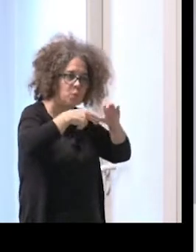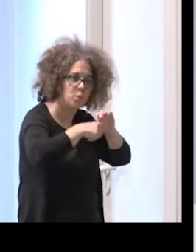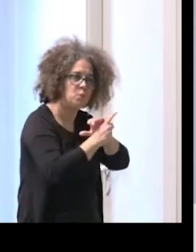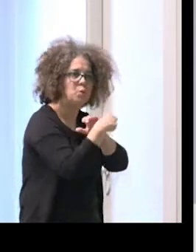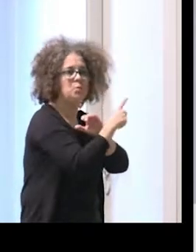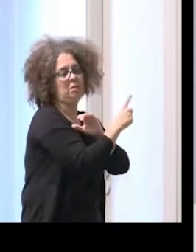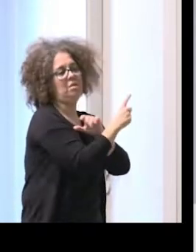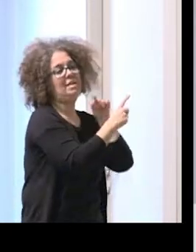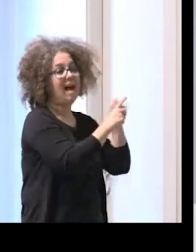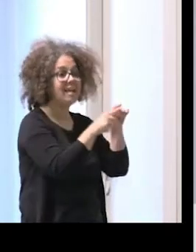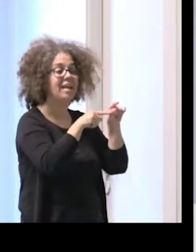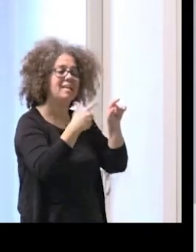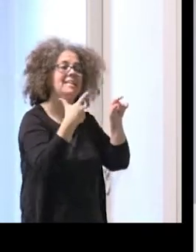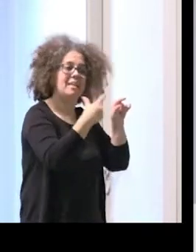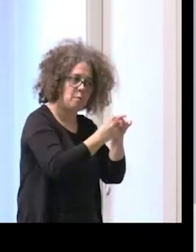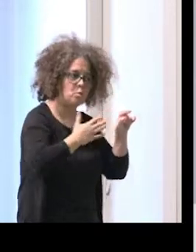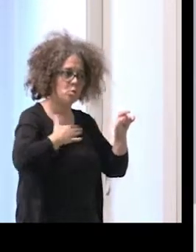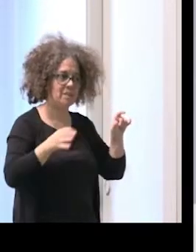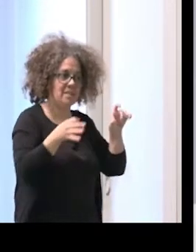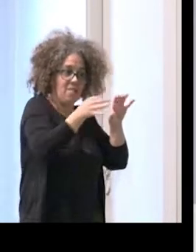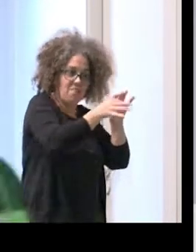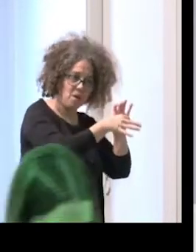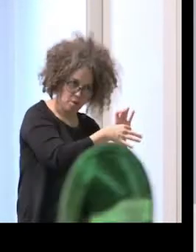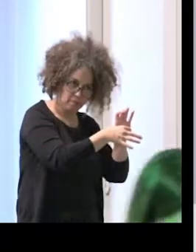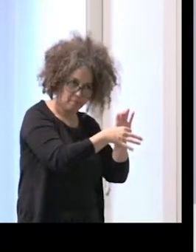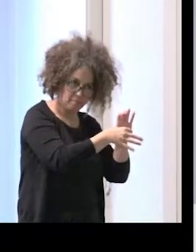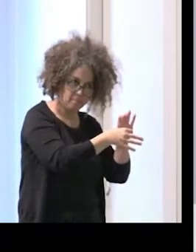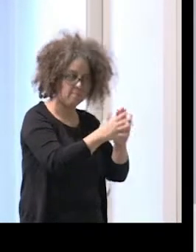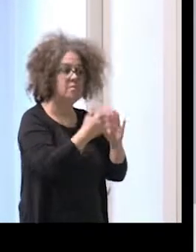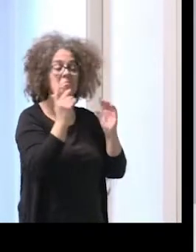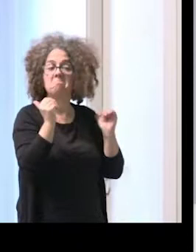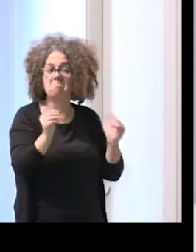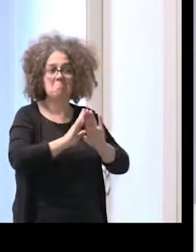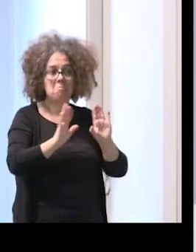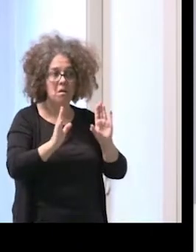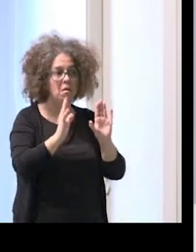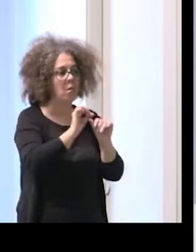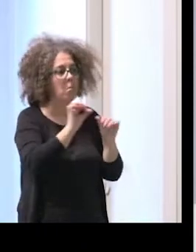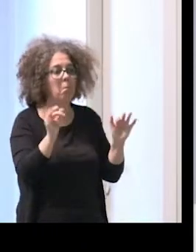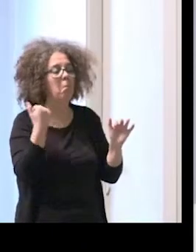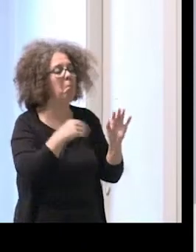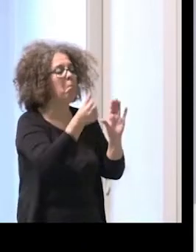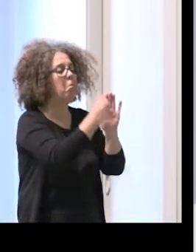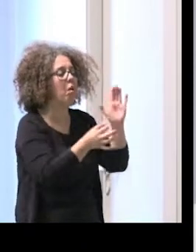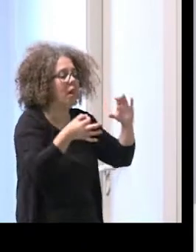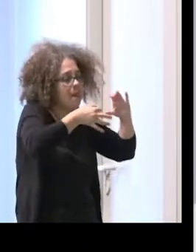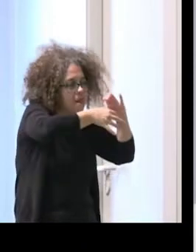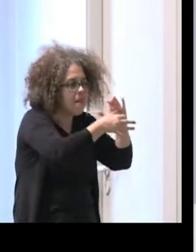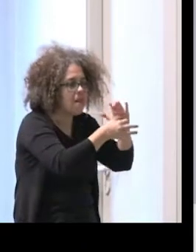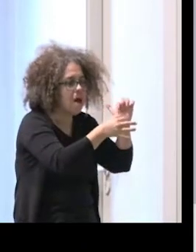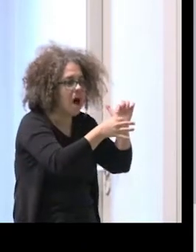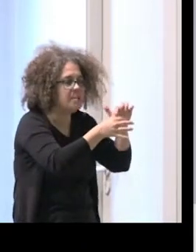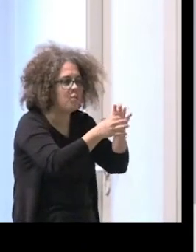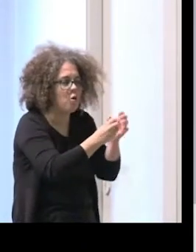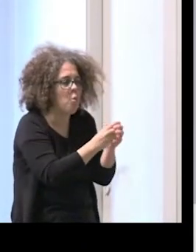donde inyectamos nuestras células. ¿Qué es lo que obtuvimos? En las primeras semanas después del trasplante lo que vemos es que se forma como un ganglio